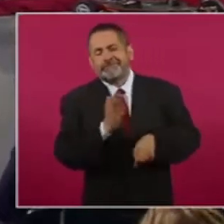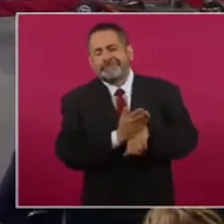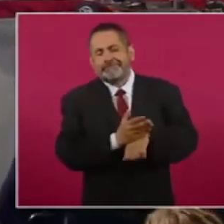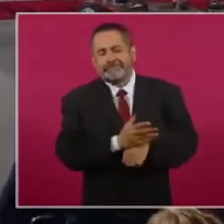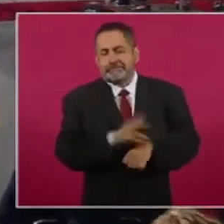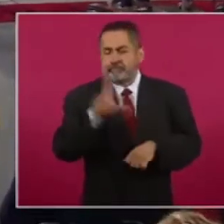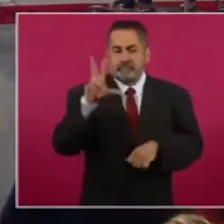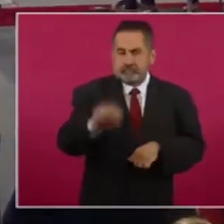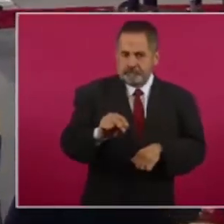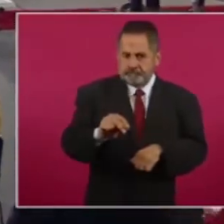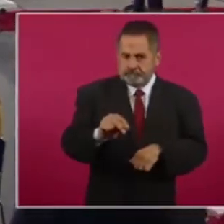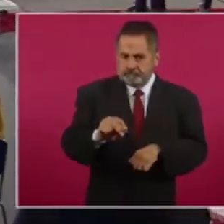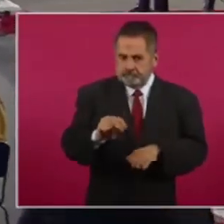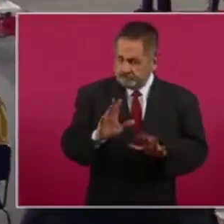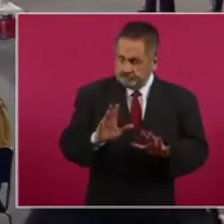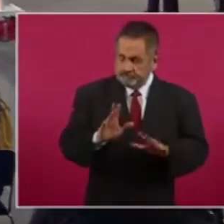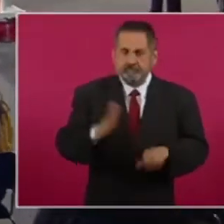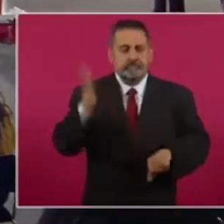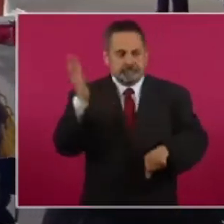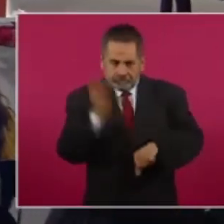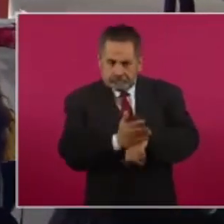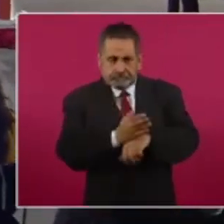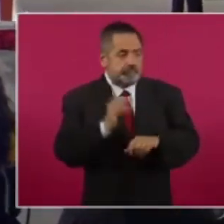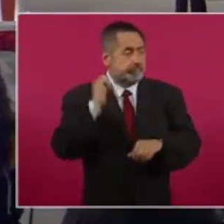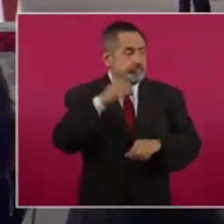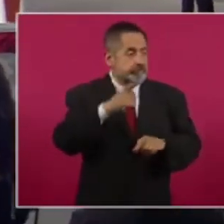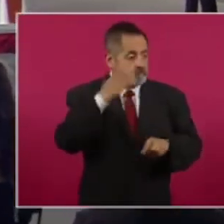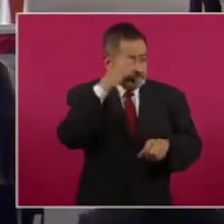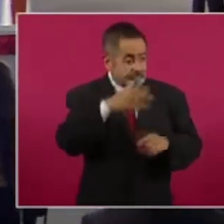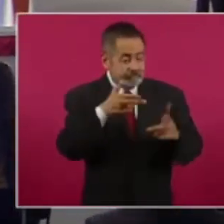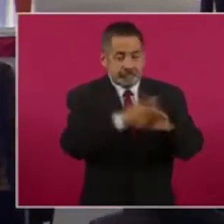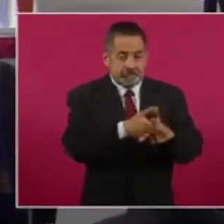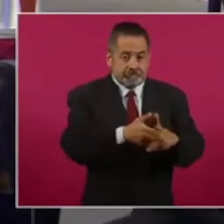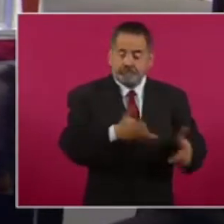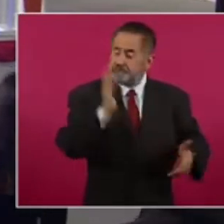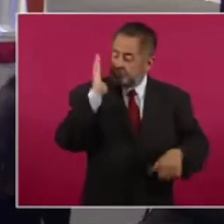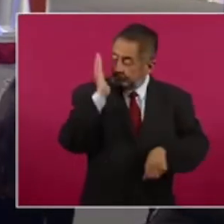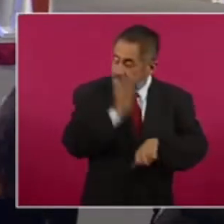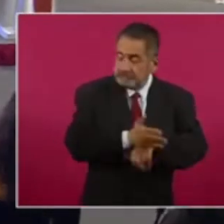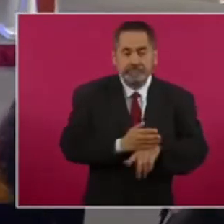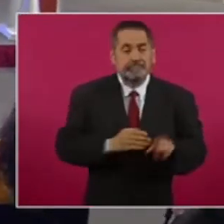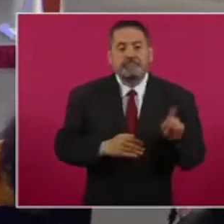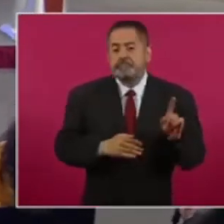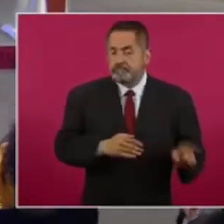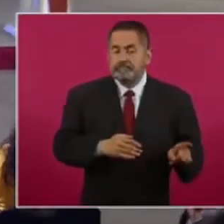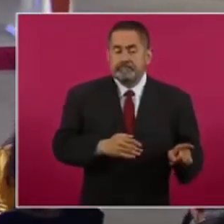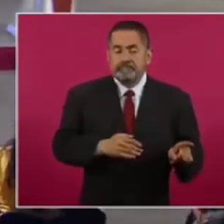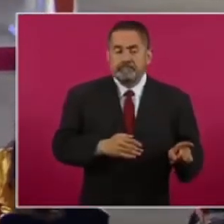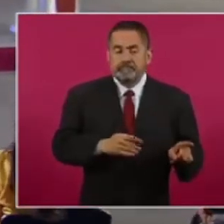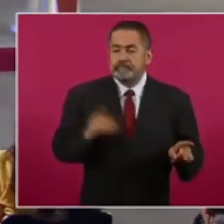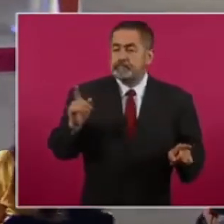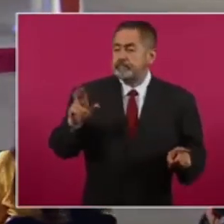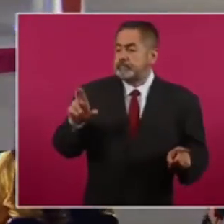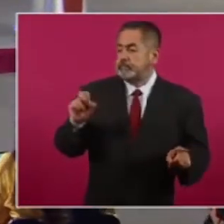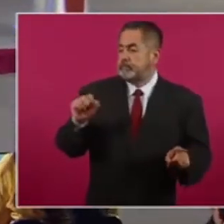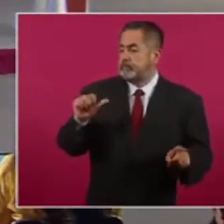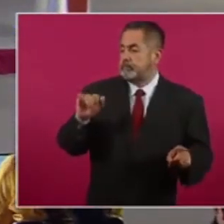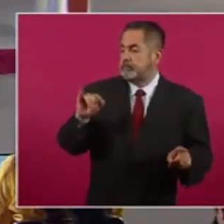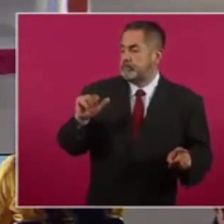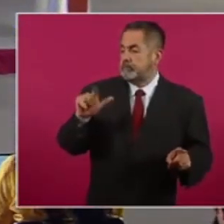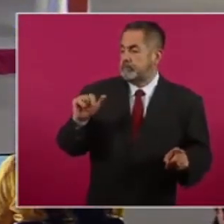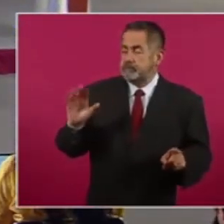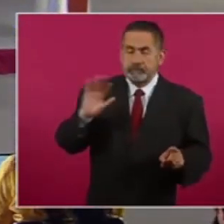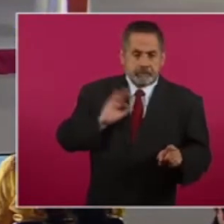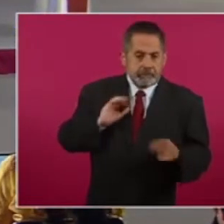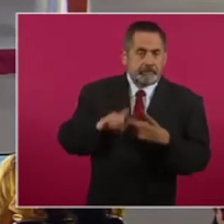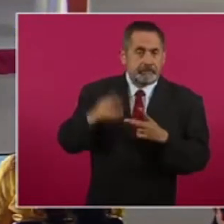Hay Crimen Sin Castigo, que es una instrucción del presidente de la República y de la Secretaría de Seguridad, Rosa Isela Rodríguez.